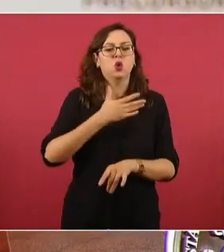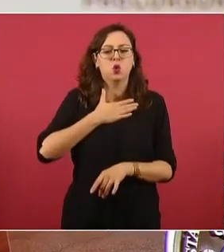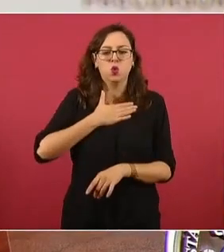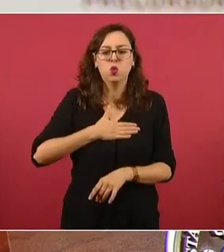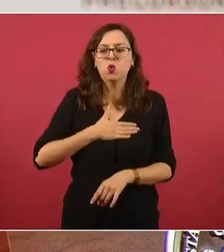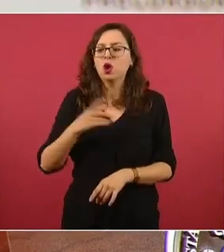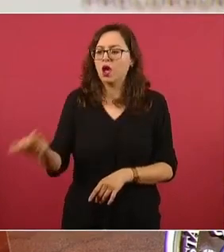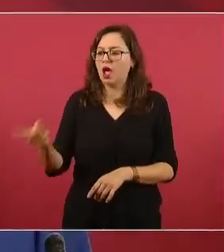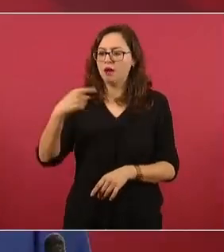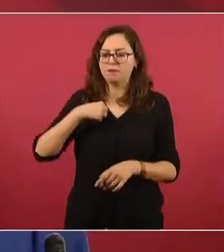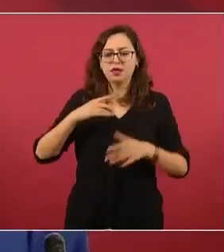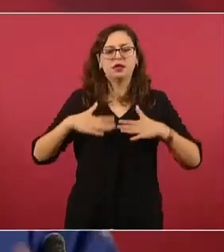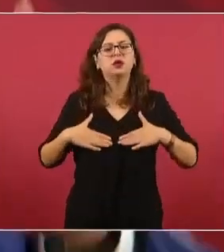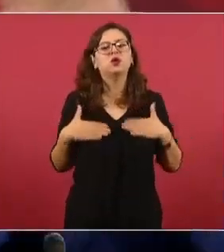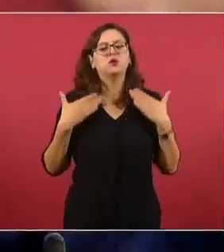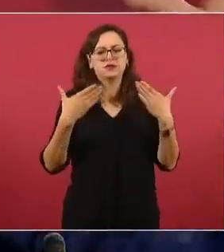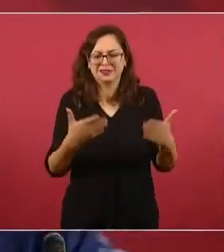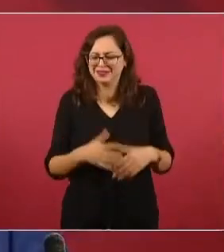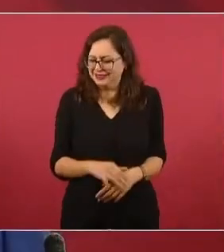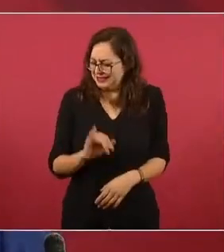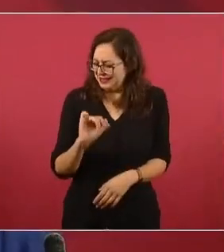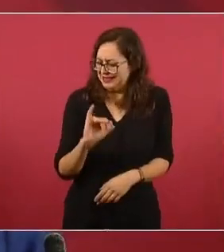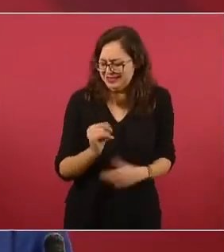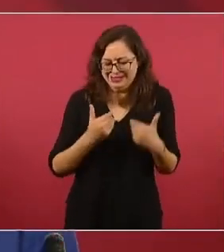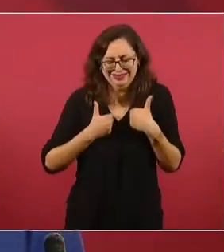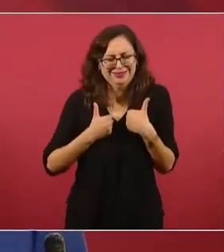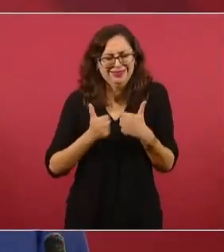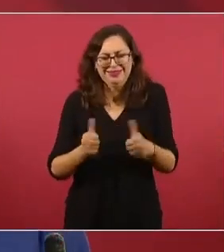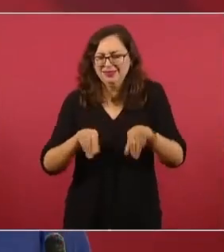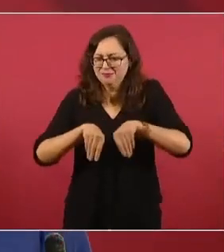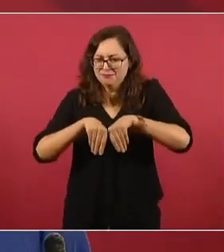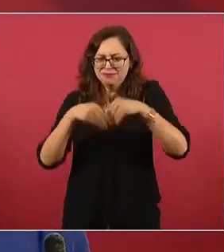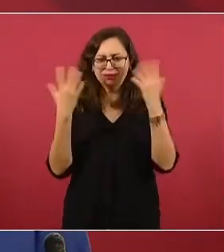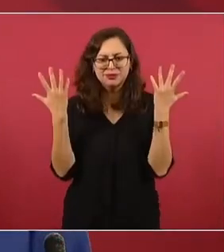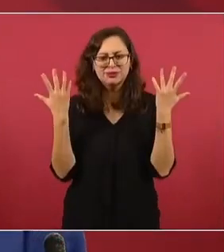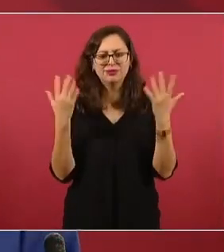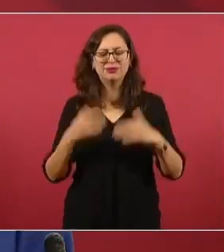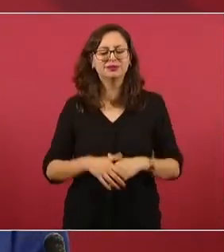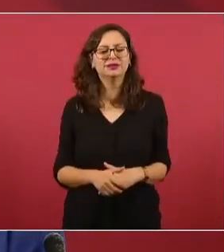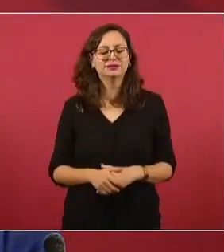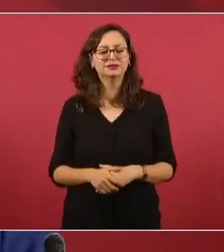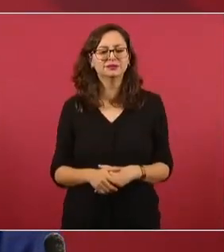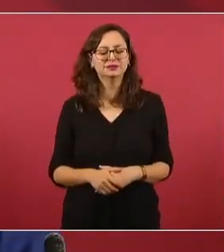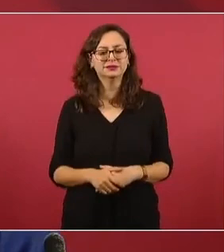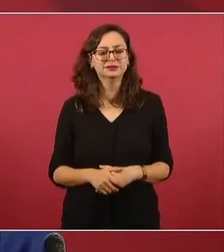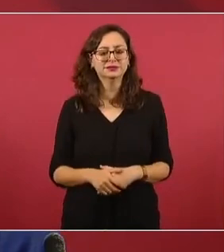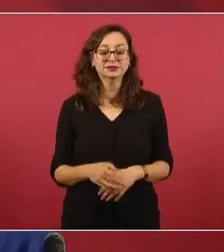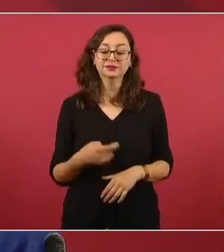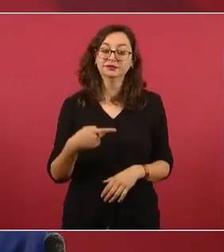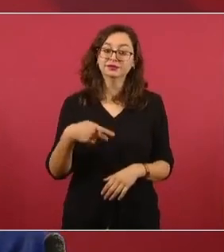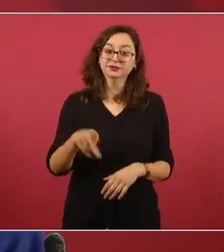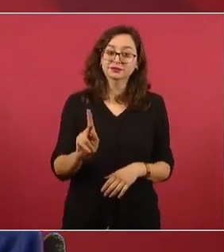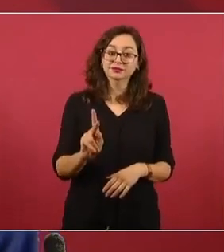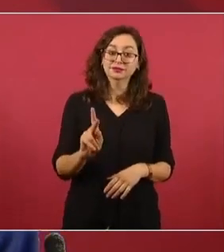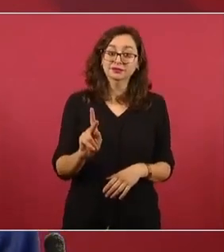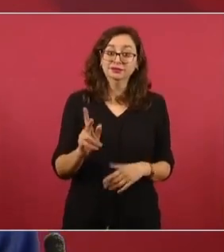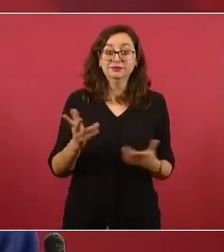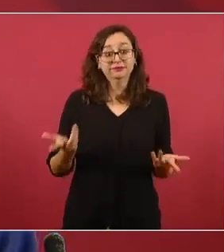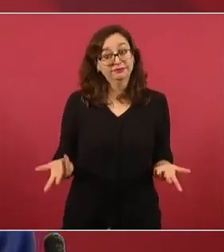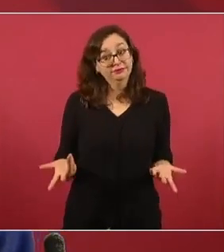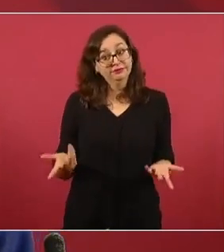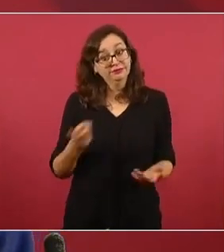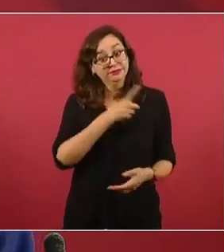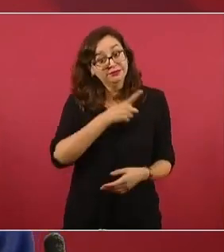tienen confianza, yo entiendo todo eso. Pero también se debe